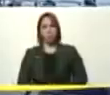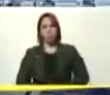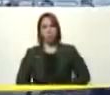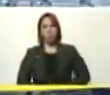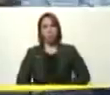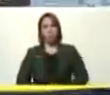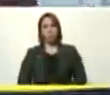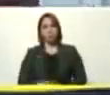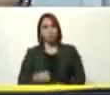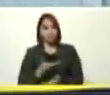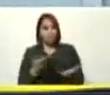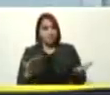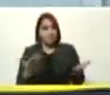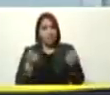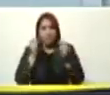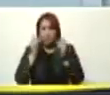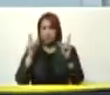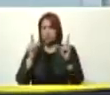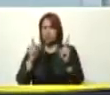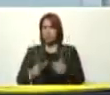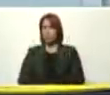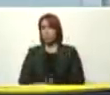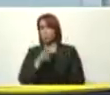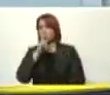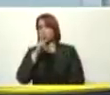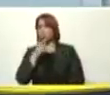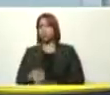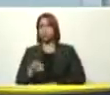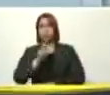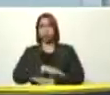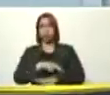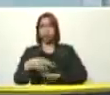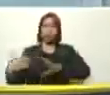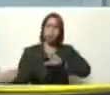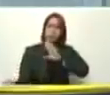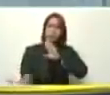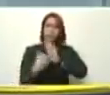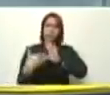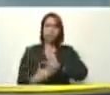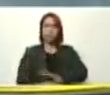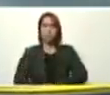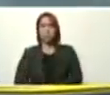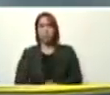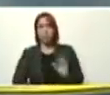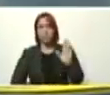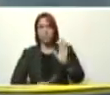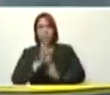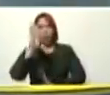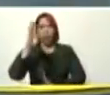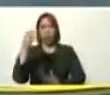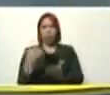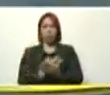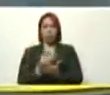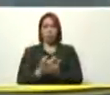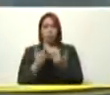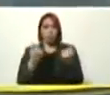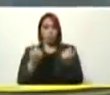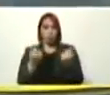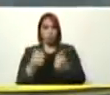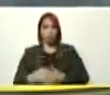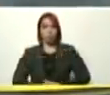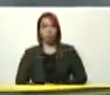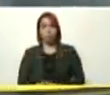Y eso tuvo un impacto brutal en el crecimiento de la economía,